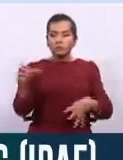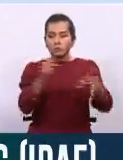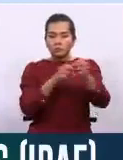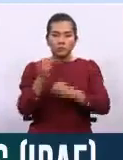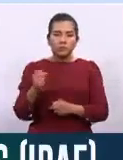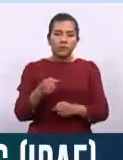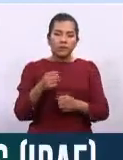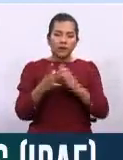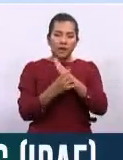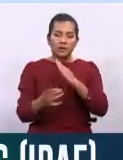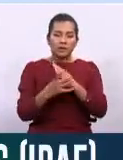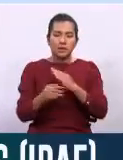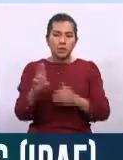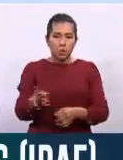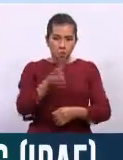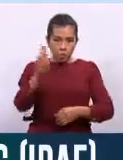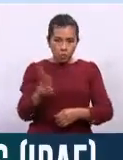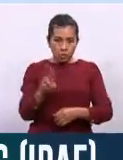o grasa